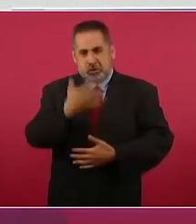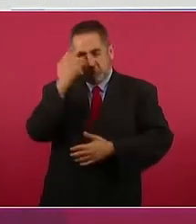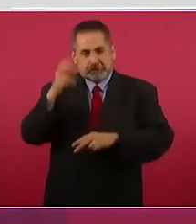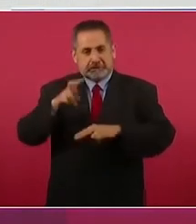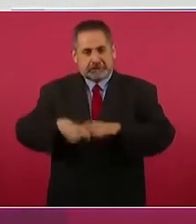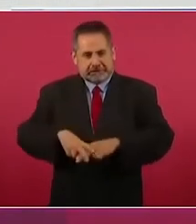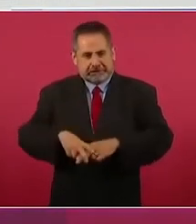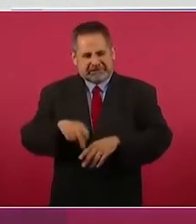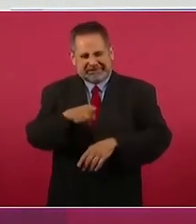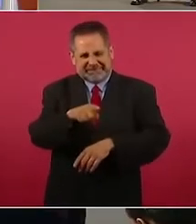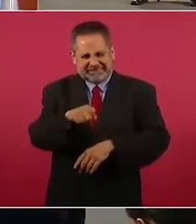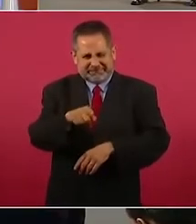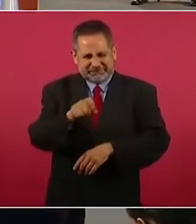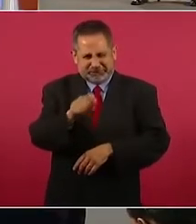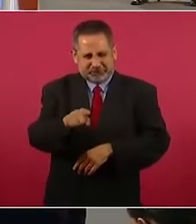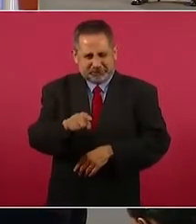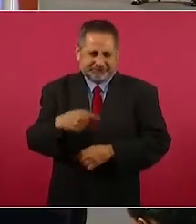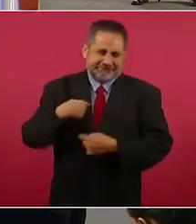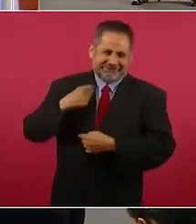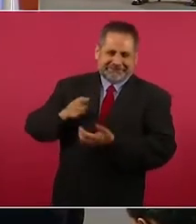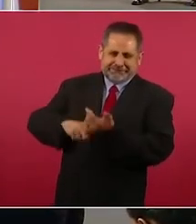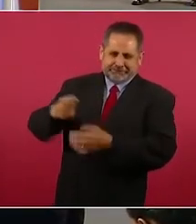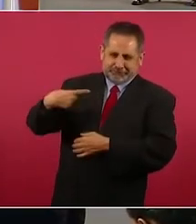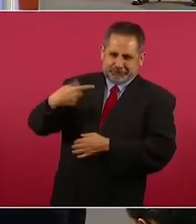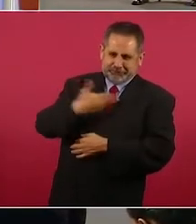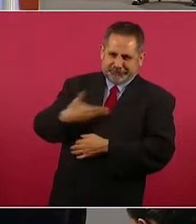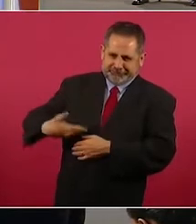sentarse ni cumple